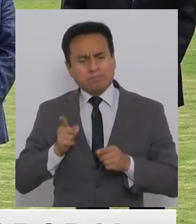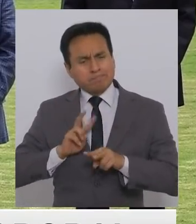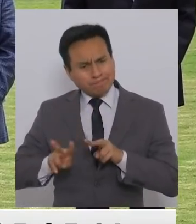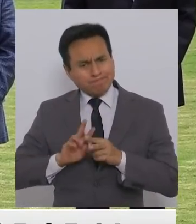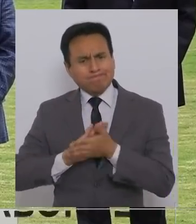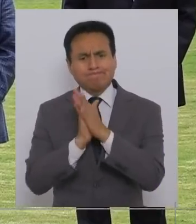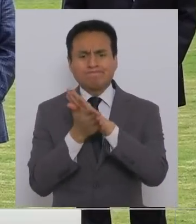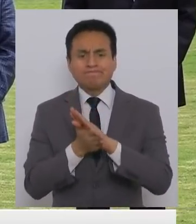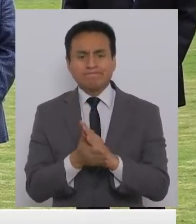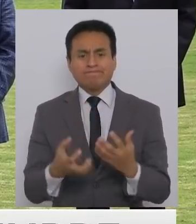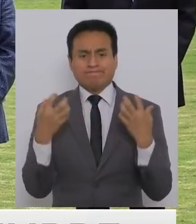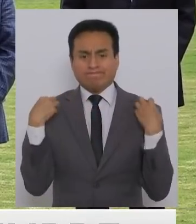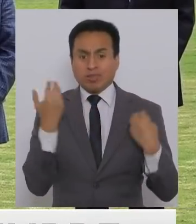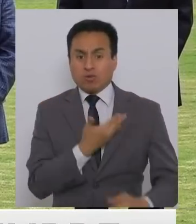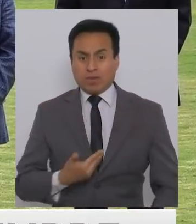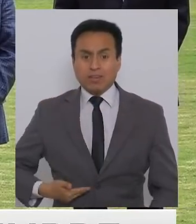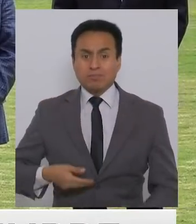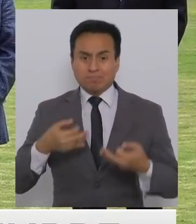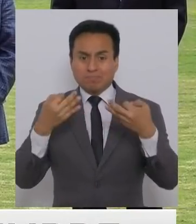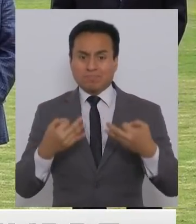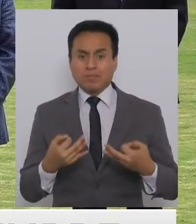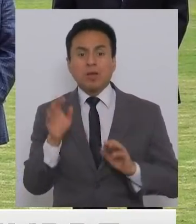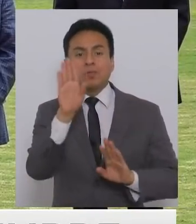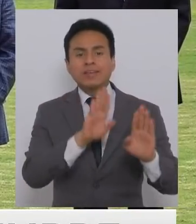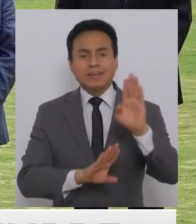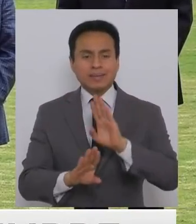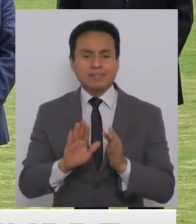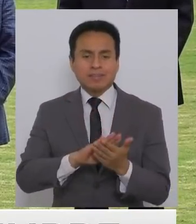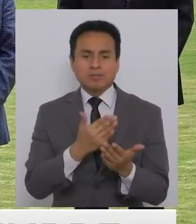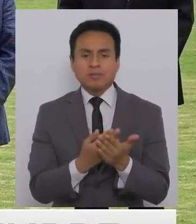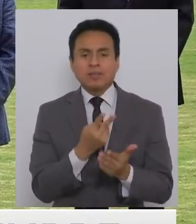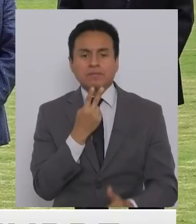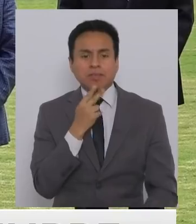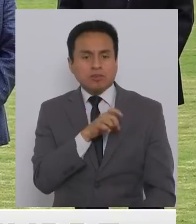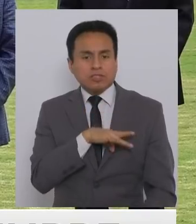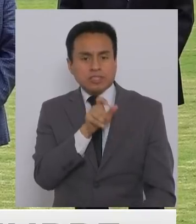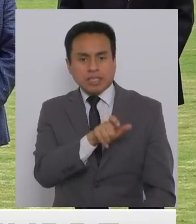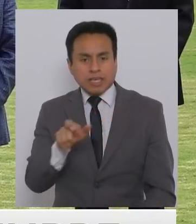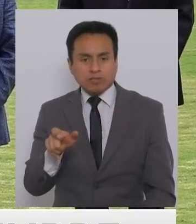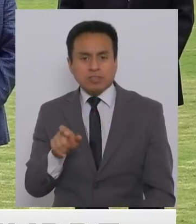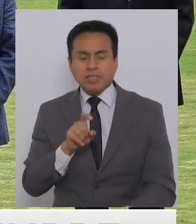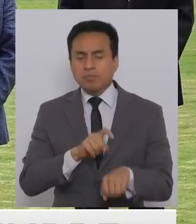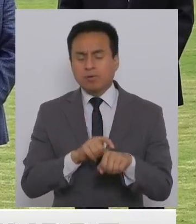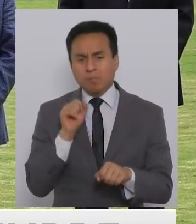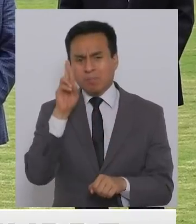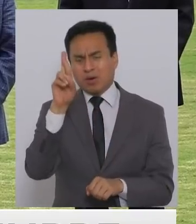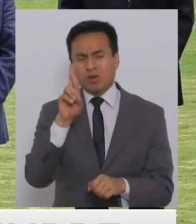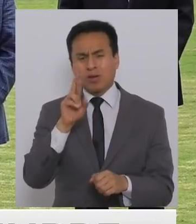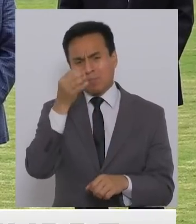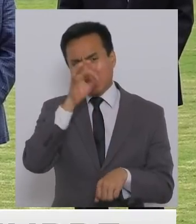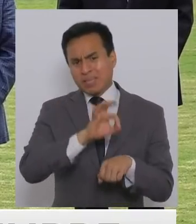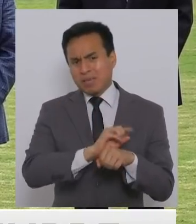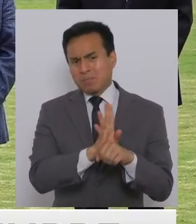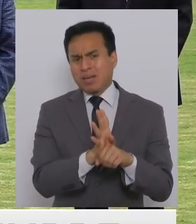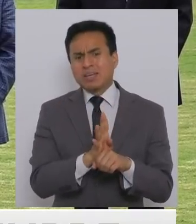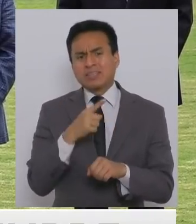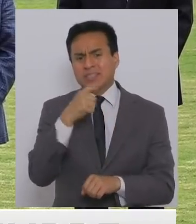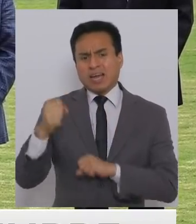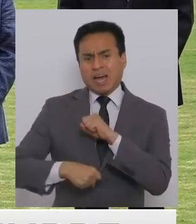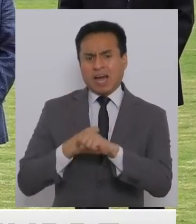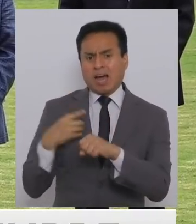le corresponde hacer un gobierno: proteger la salud y la vida de los chilenos en tiempo de la peor pandemia sanitaria de los últimos 100